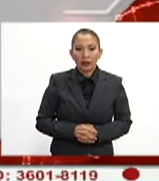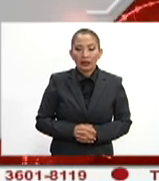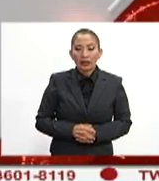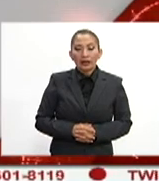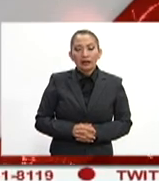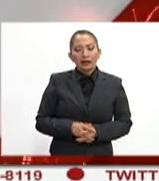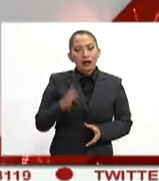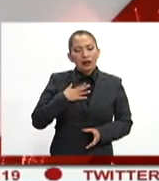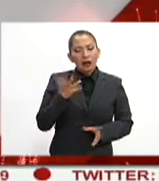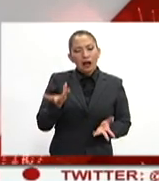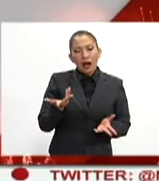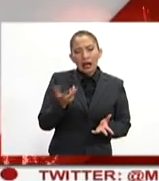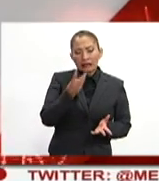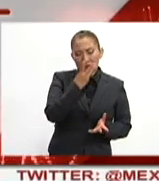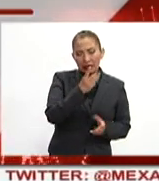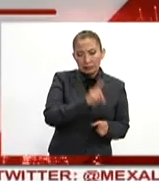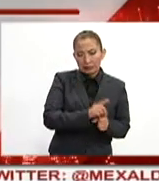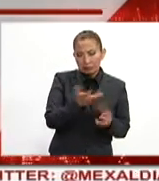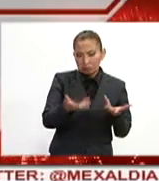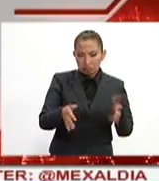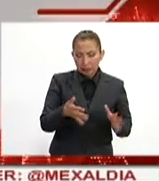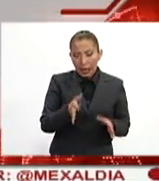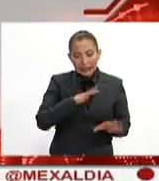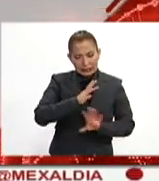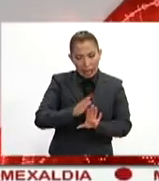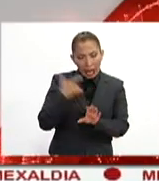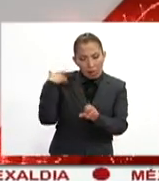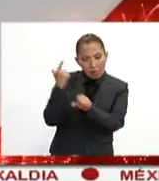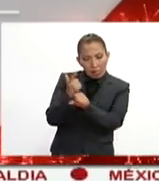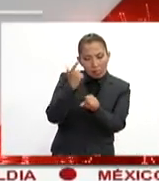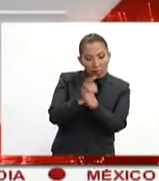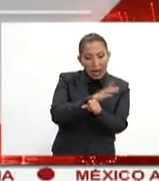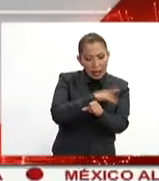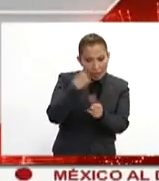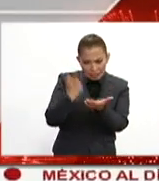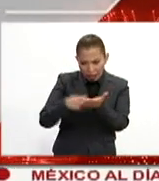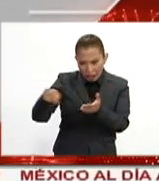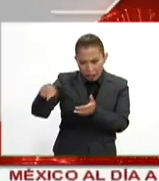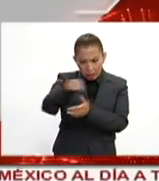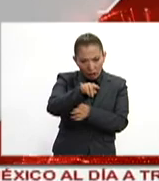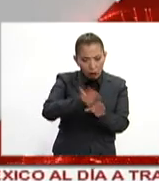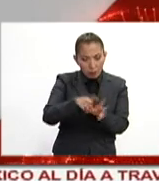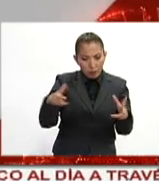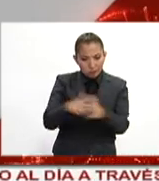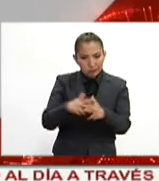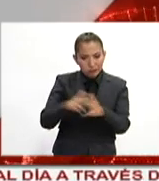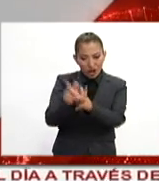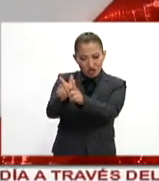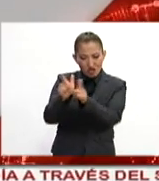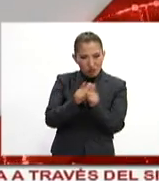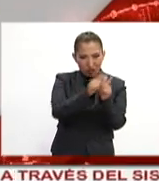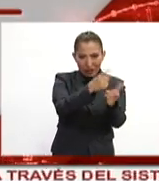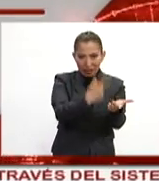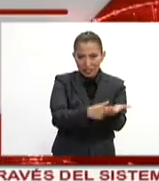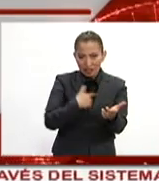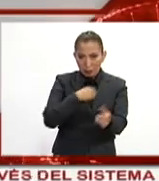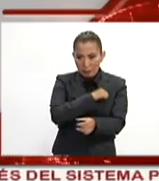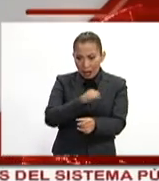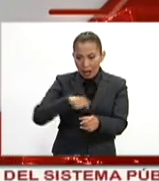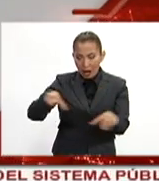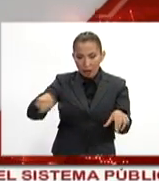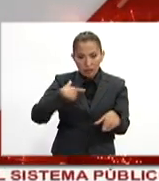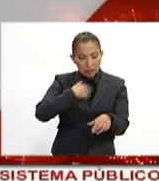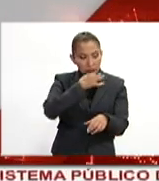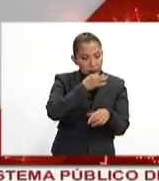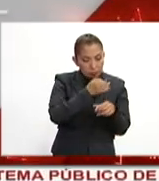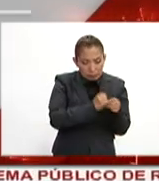Hace un par de días, 3 días más o menos, se tenía ya detectado que había una situación de confrontación entre grupos rivales y se tenía ya